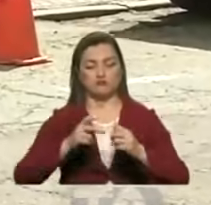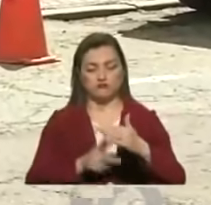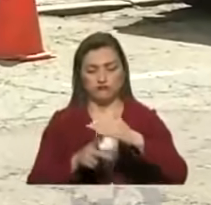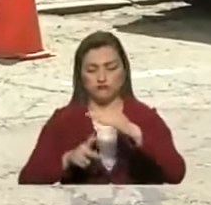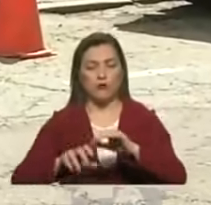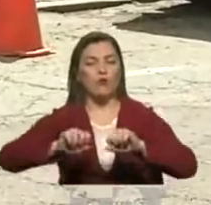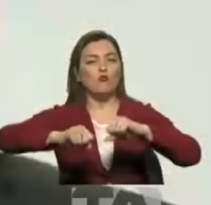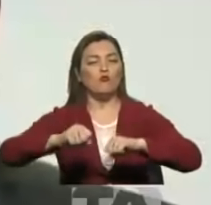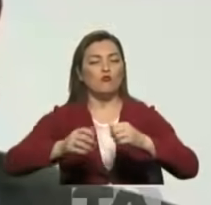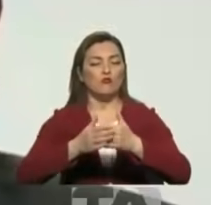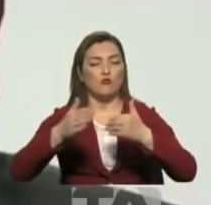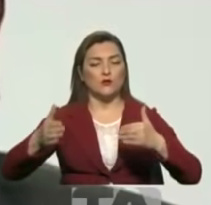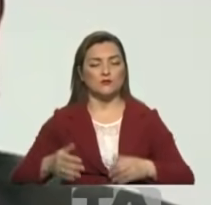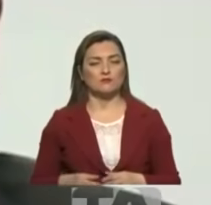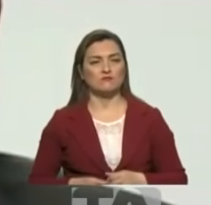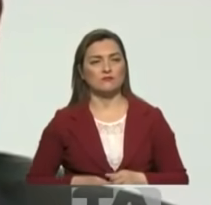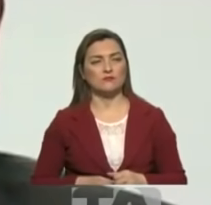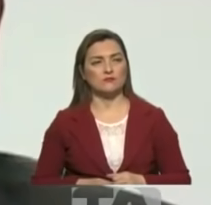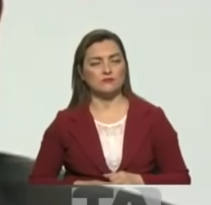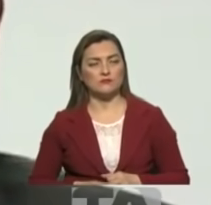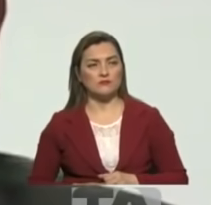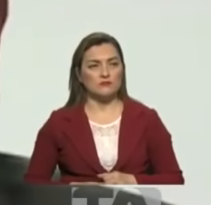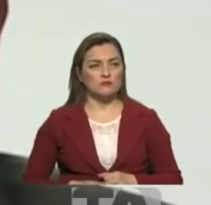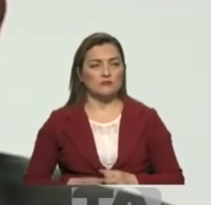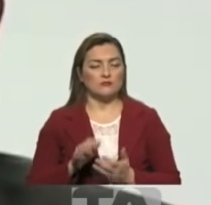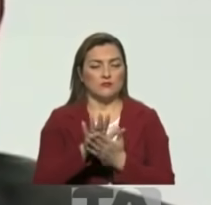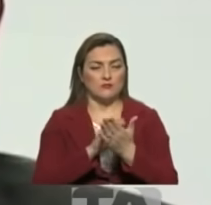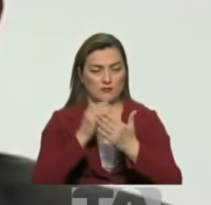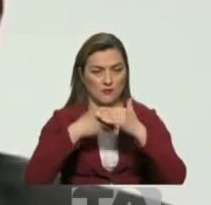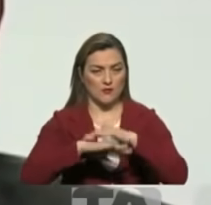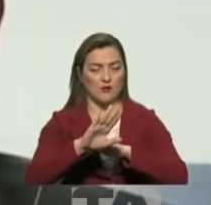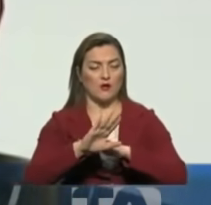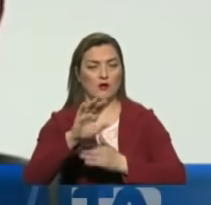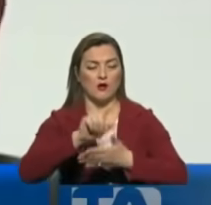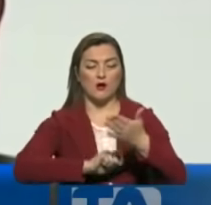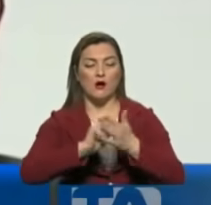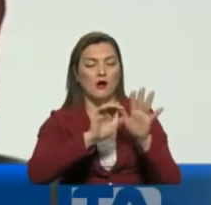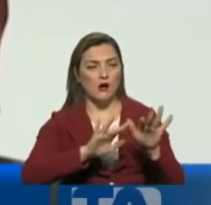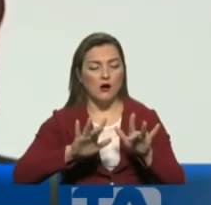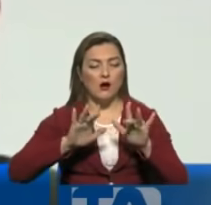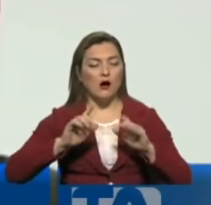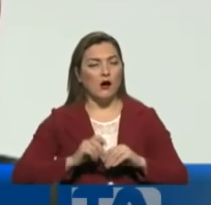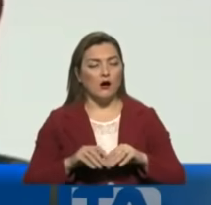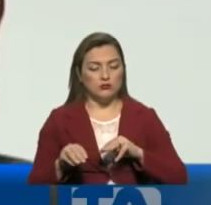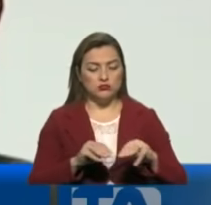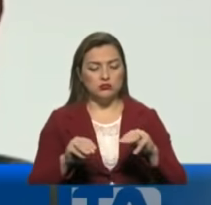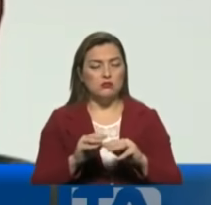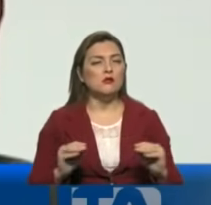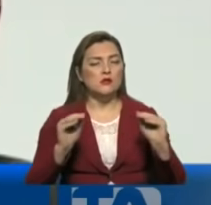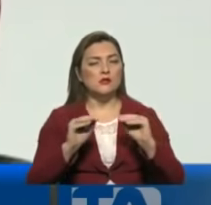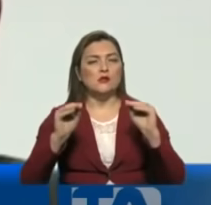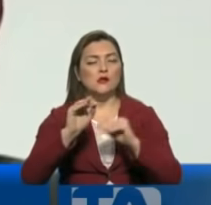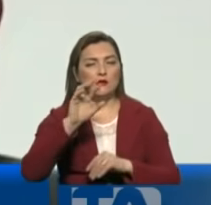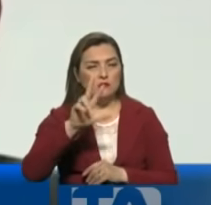para motocicletas. De acuerdo al proyecto que ya lo hemos enviado para aprobación en la Secretaría de Movilidad, se incrementará